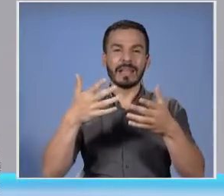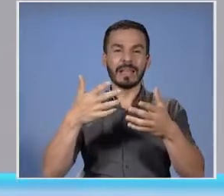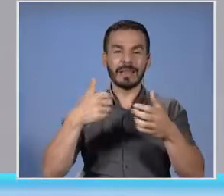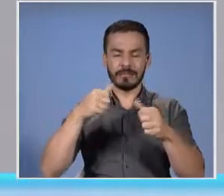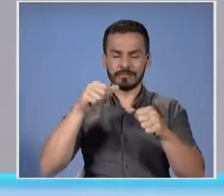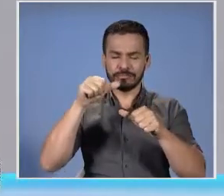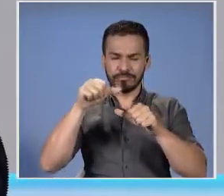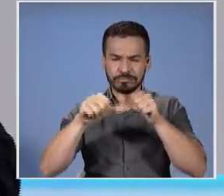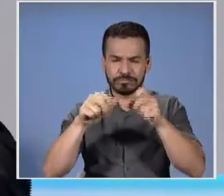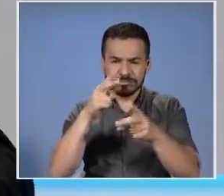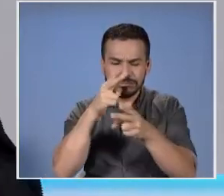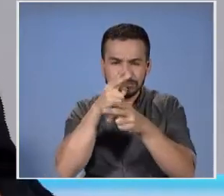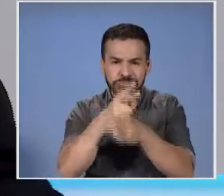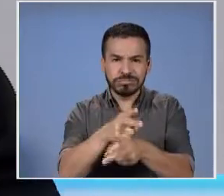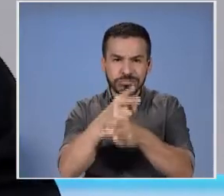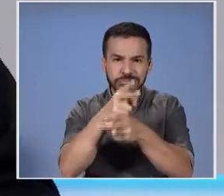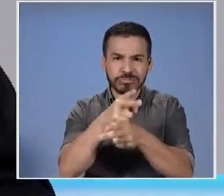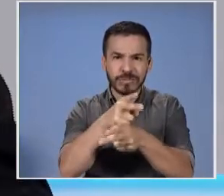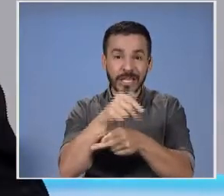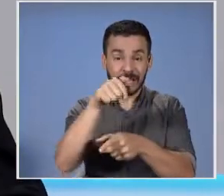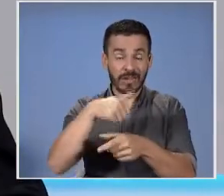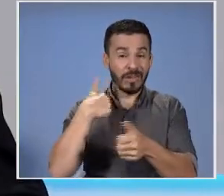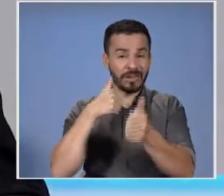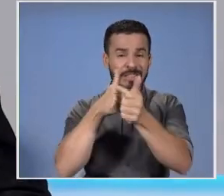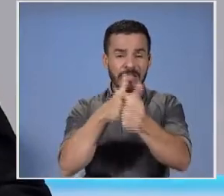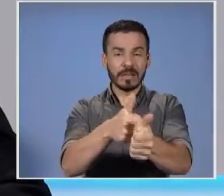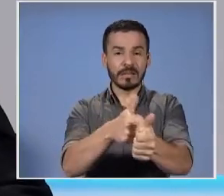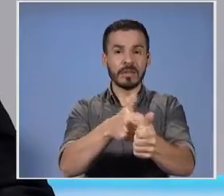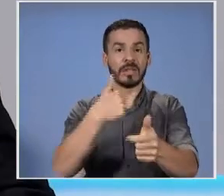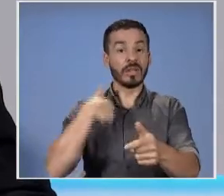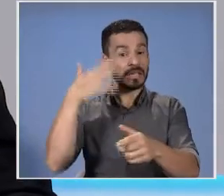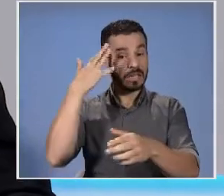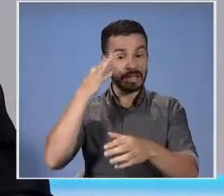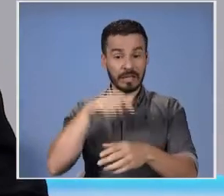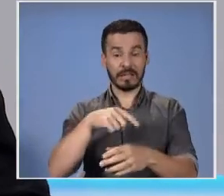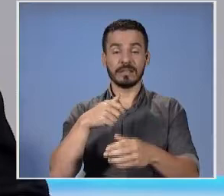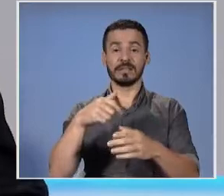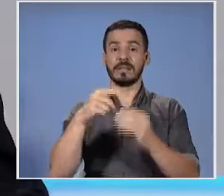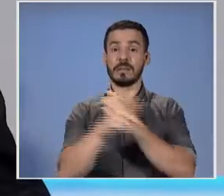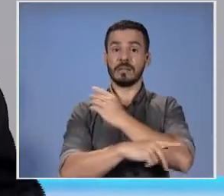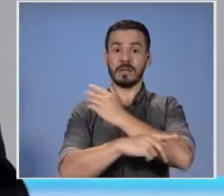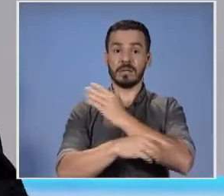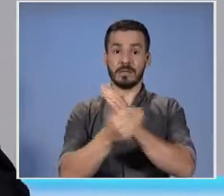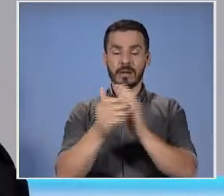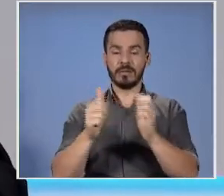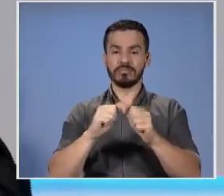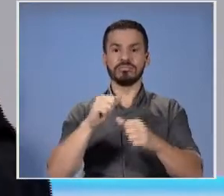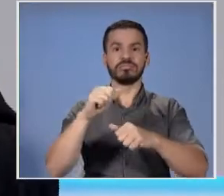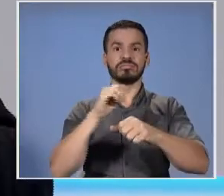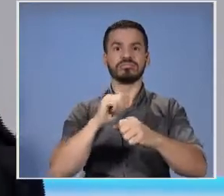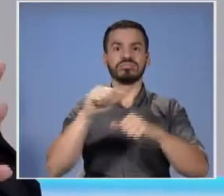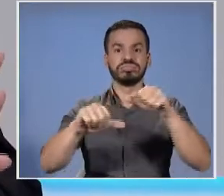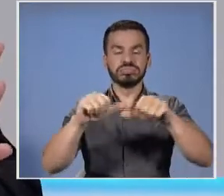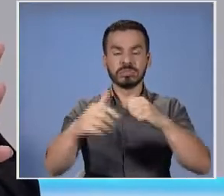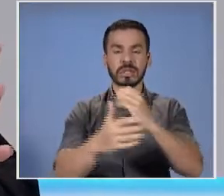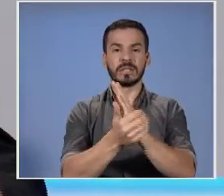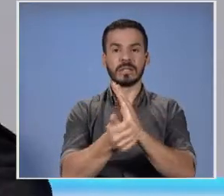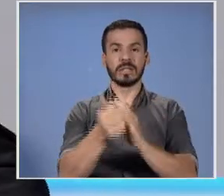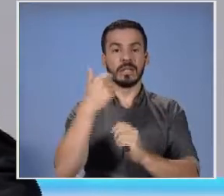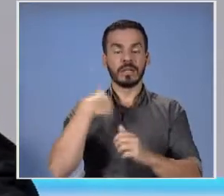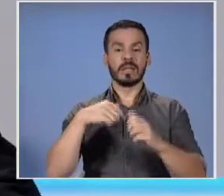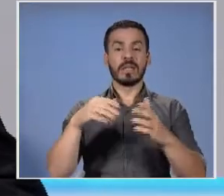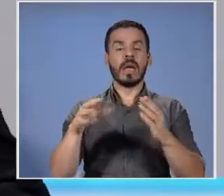2, seguimiento. Yo creo que este país, para realmente fortalecer las capacidades de gestión, y trabajar. Además de